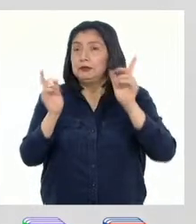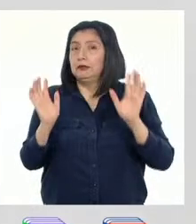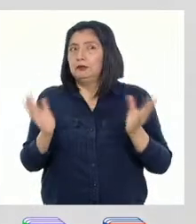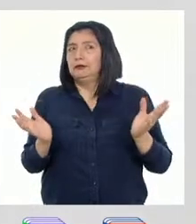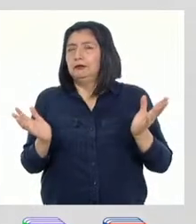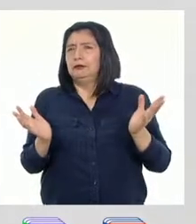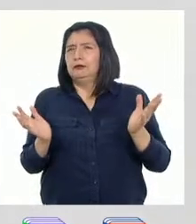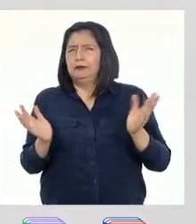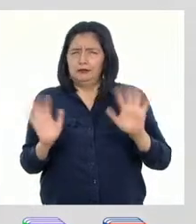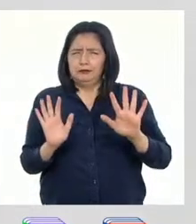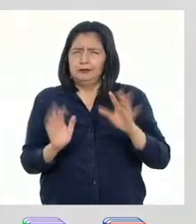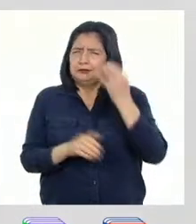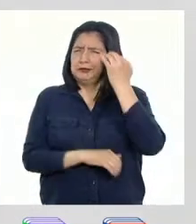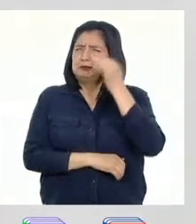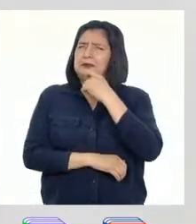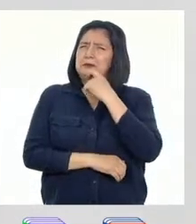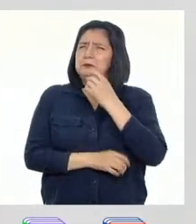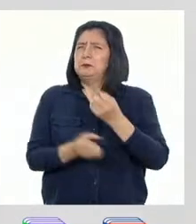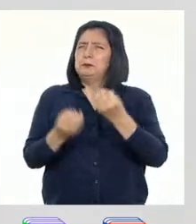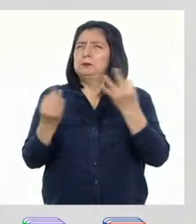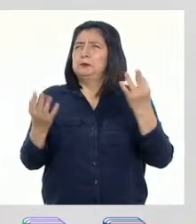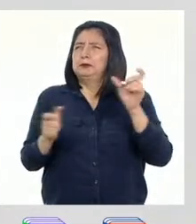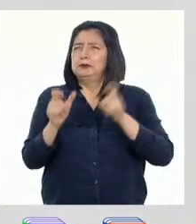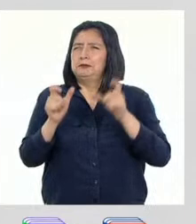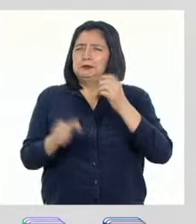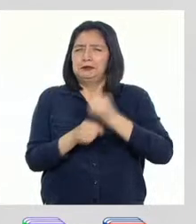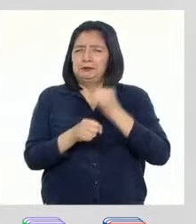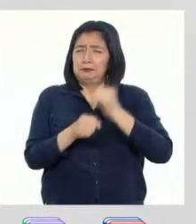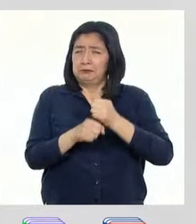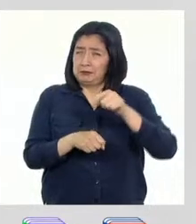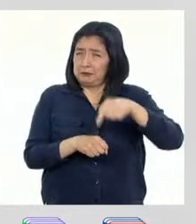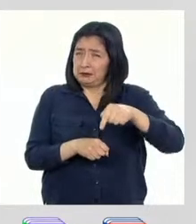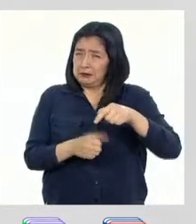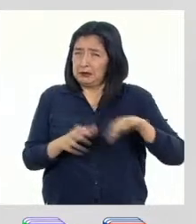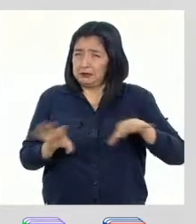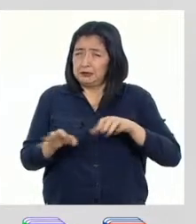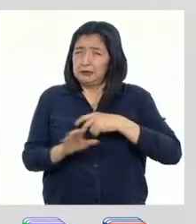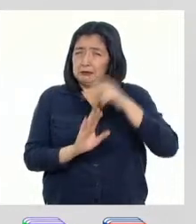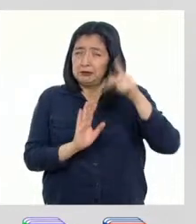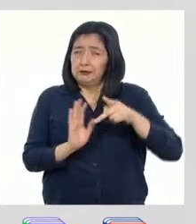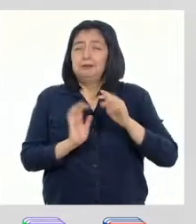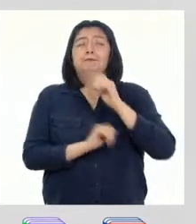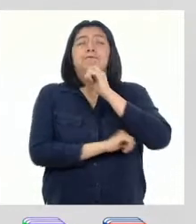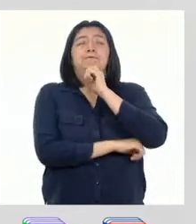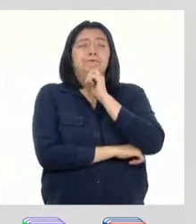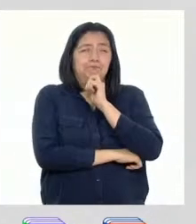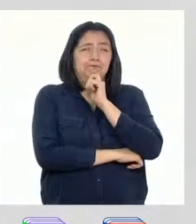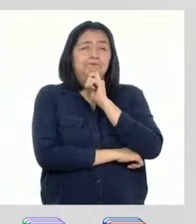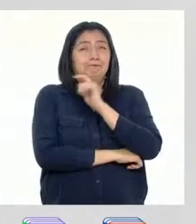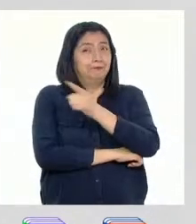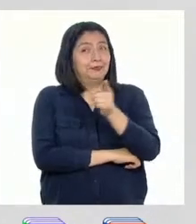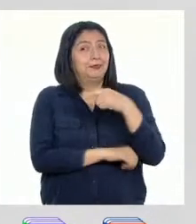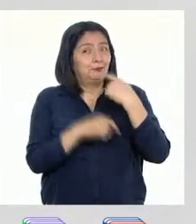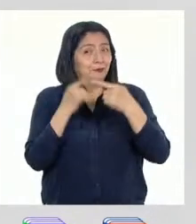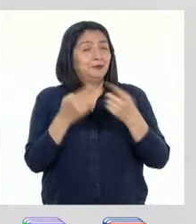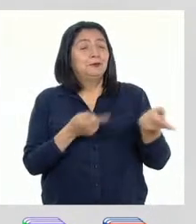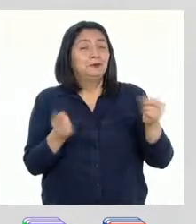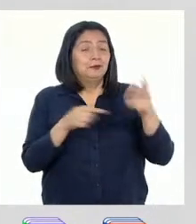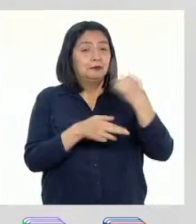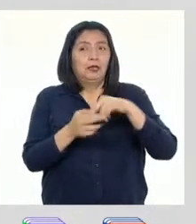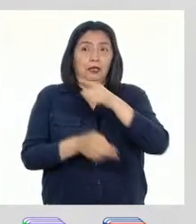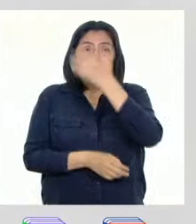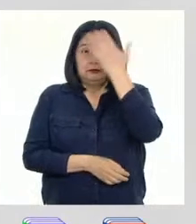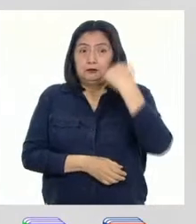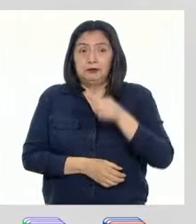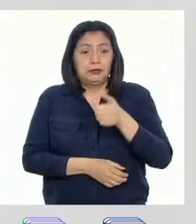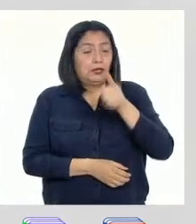¿Cómo? ¿Se imaginan cuántas personas trabajan para hacer posible este programa? Se los cuento al regreso. Eso sí, no se